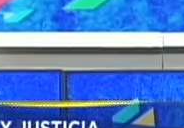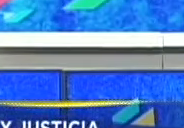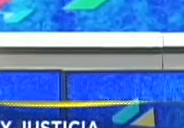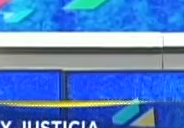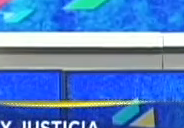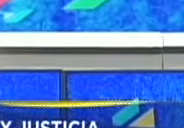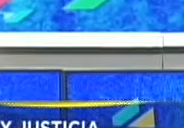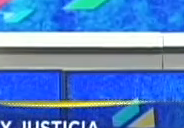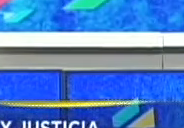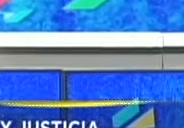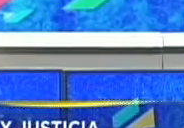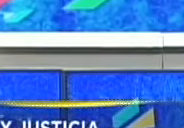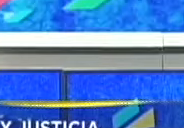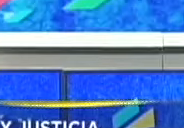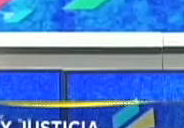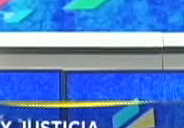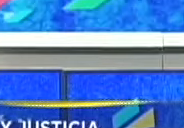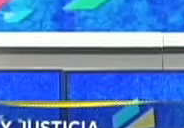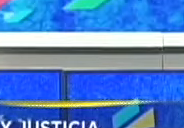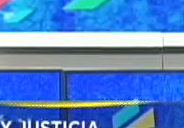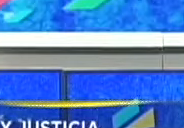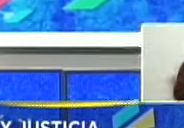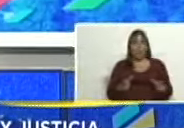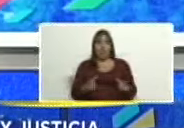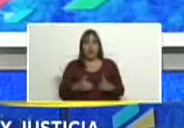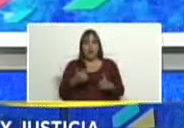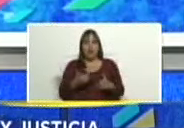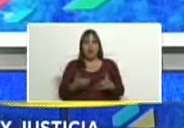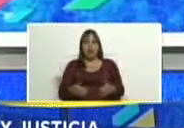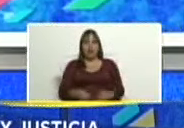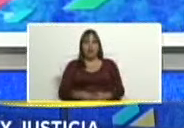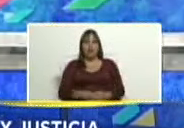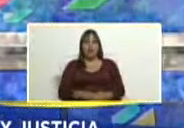la autoconstrucción y ampliación de vivienda.